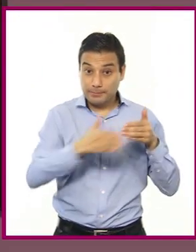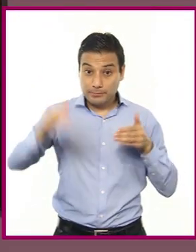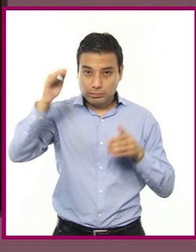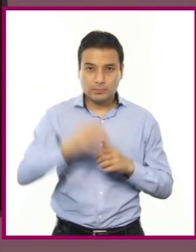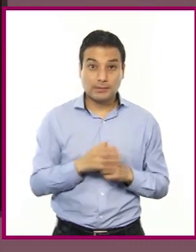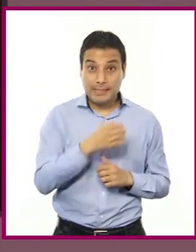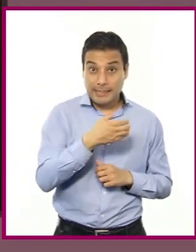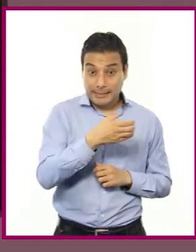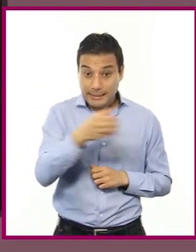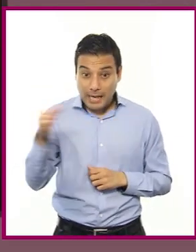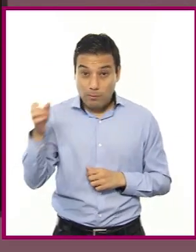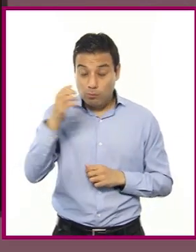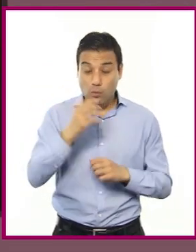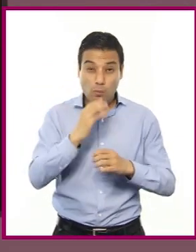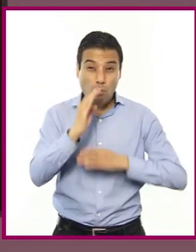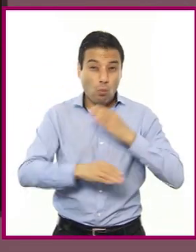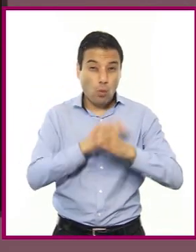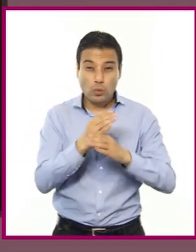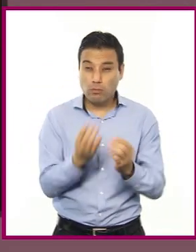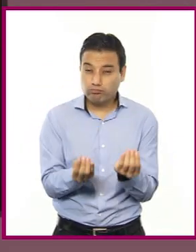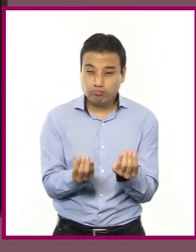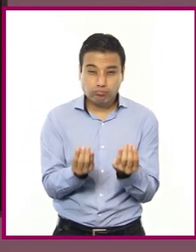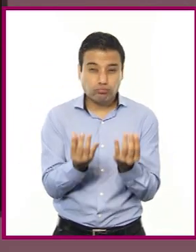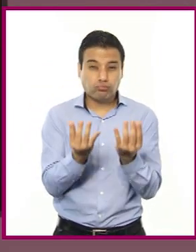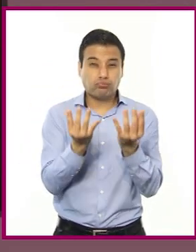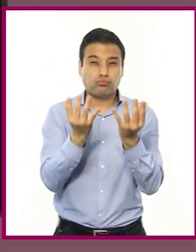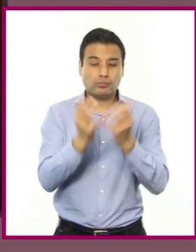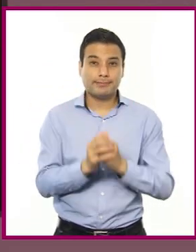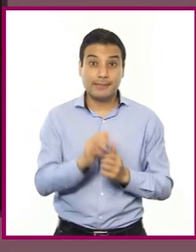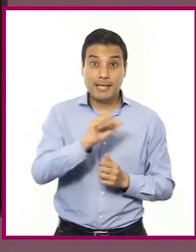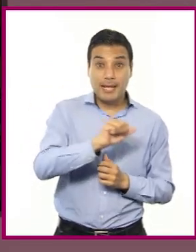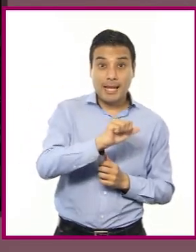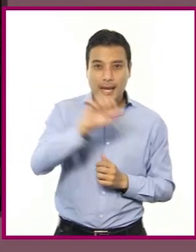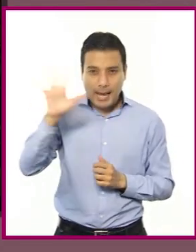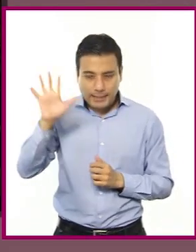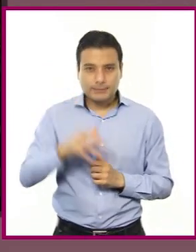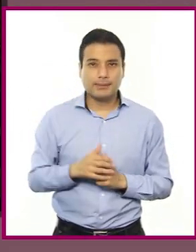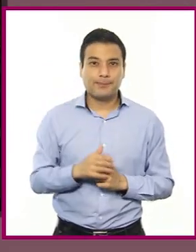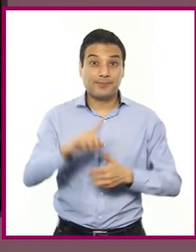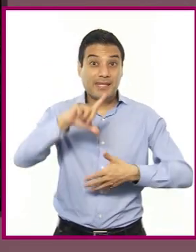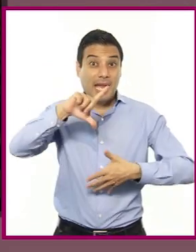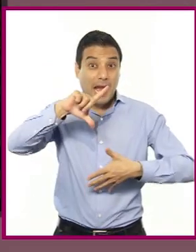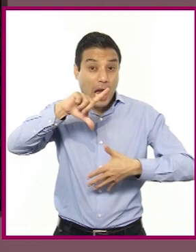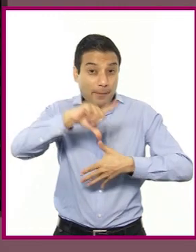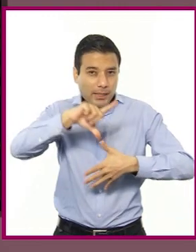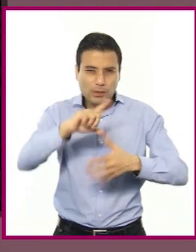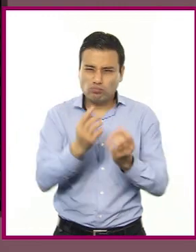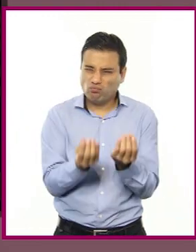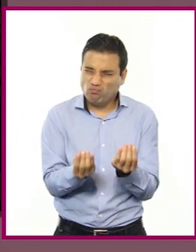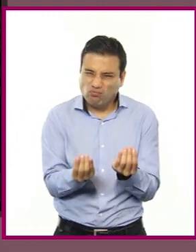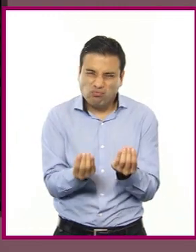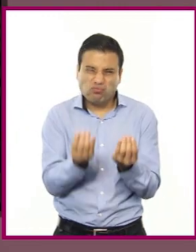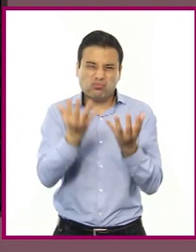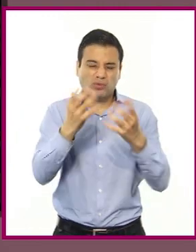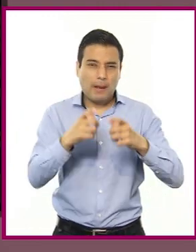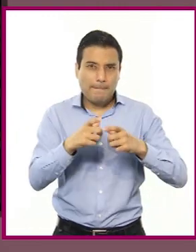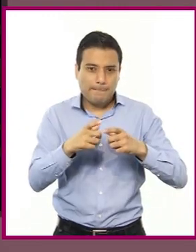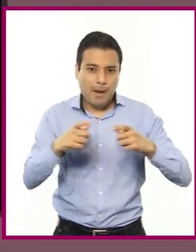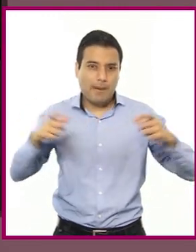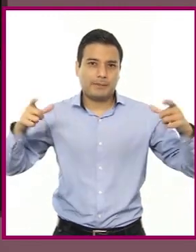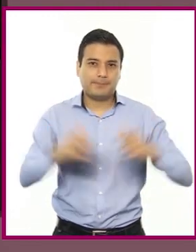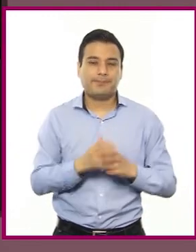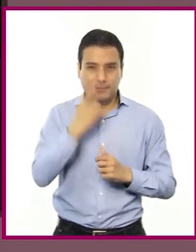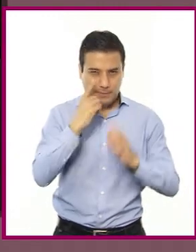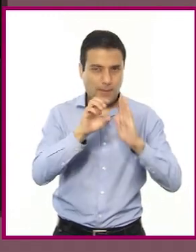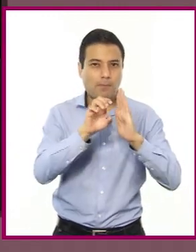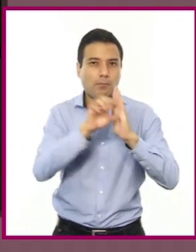productividad agrícola del mundo en desarrollo, particularmente en Asia y América Latina, aumentó considerablemente. Por